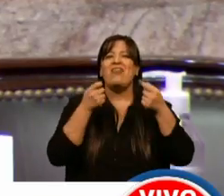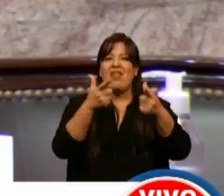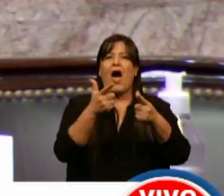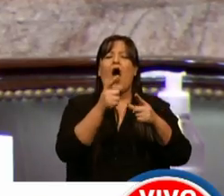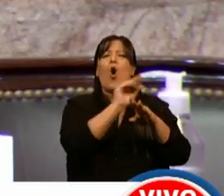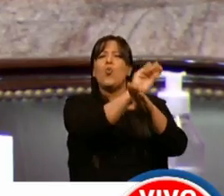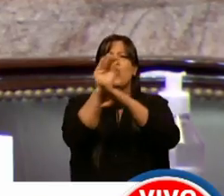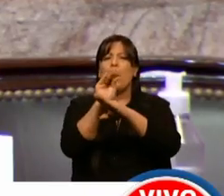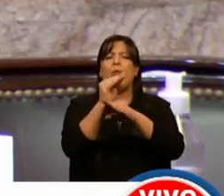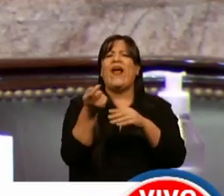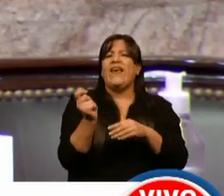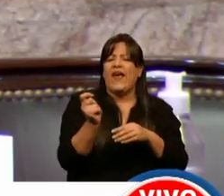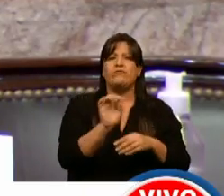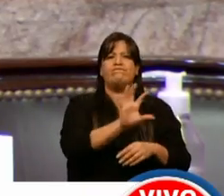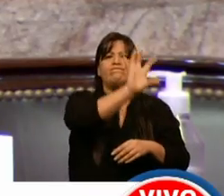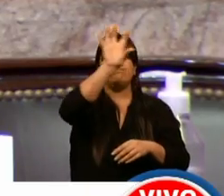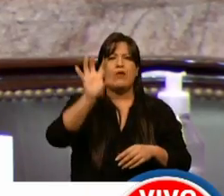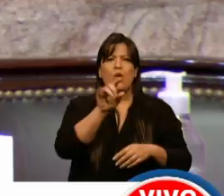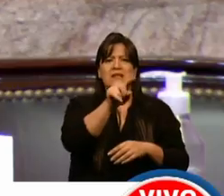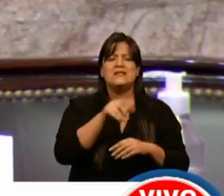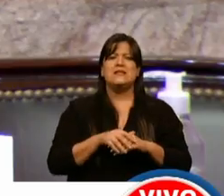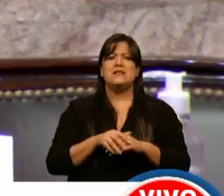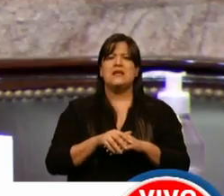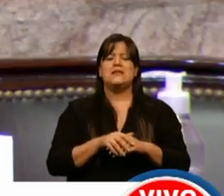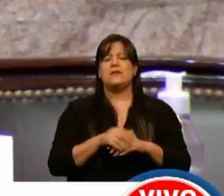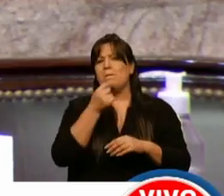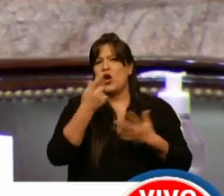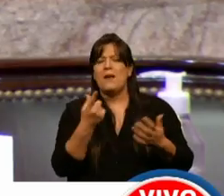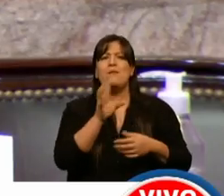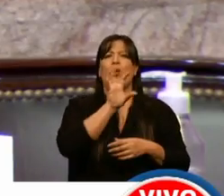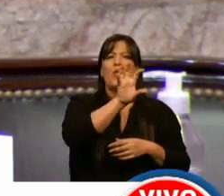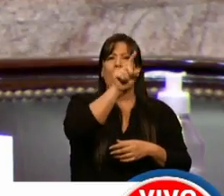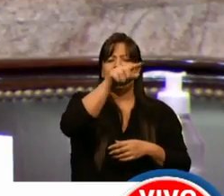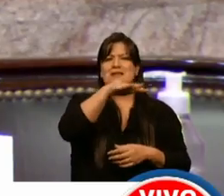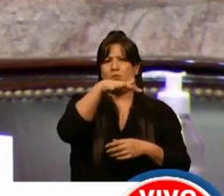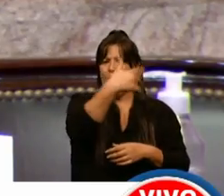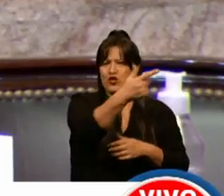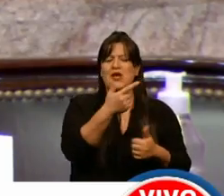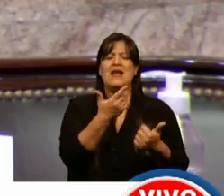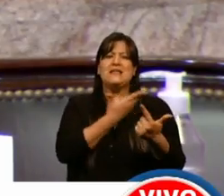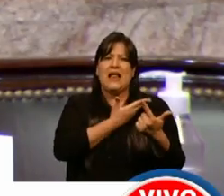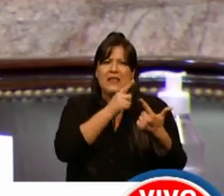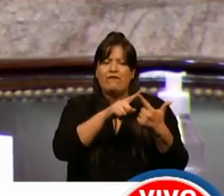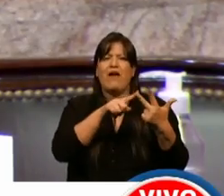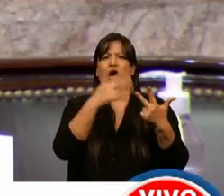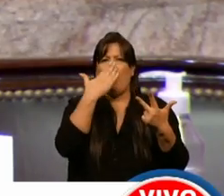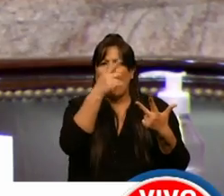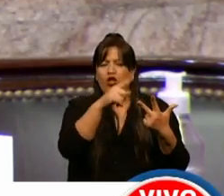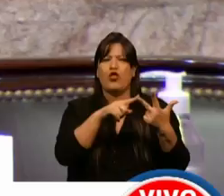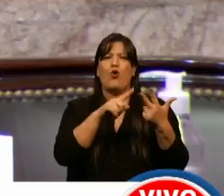a localidades de la provincia de buenos aires santa fe córdoba